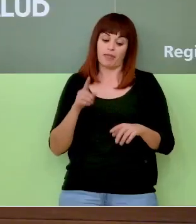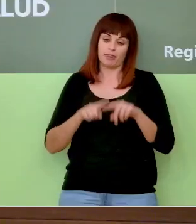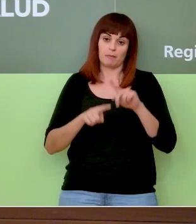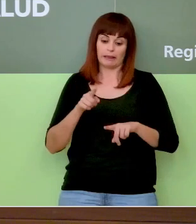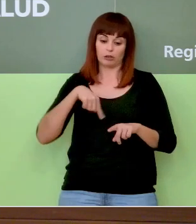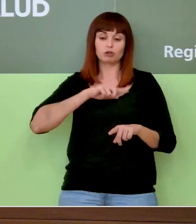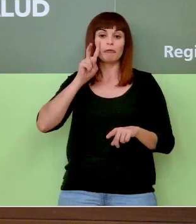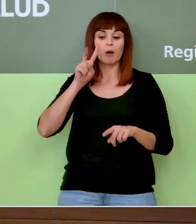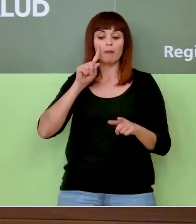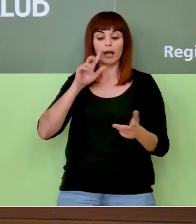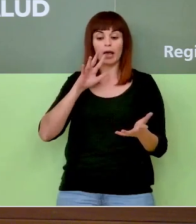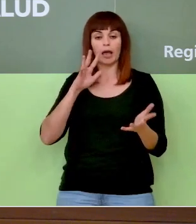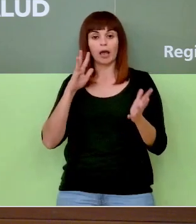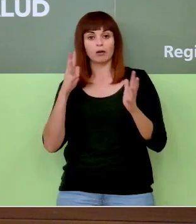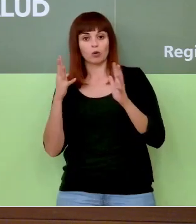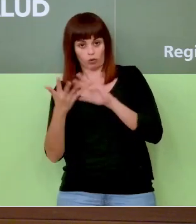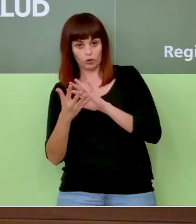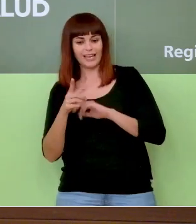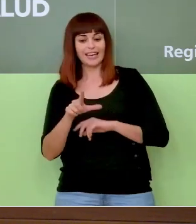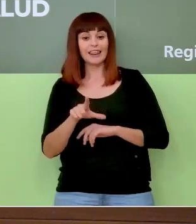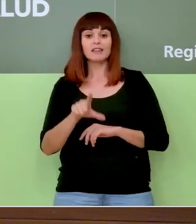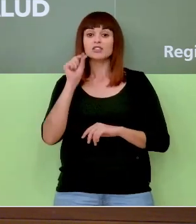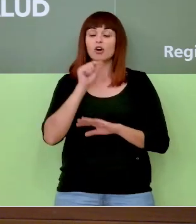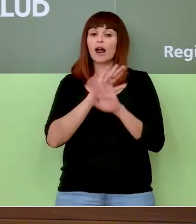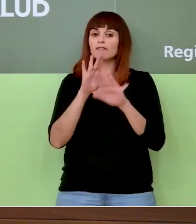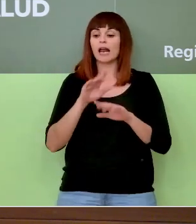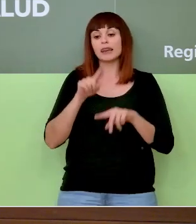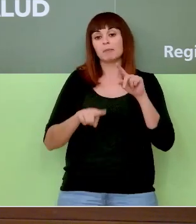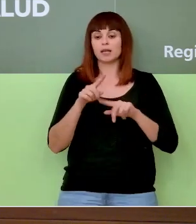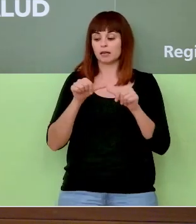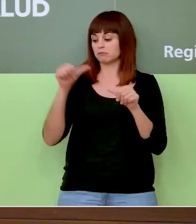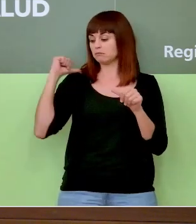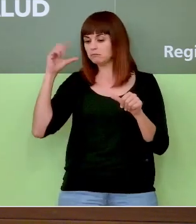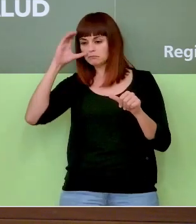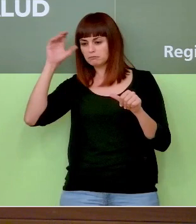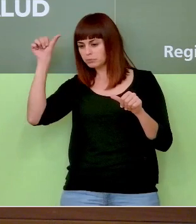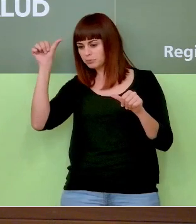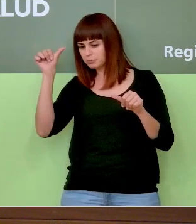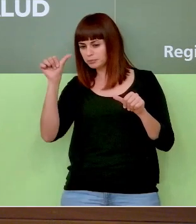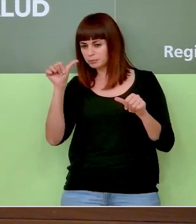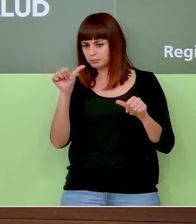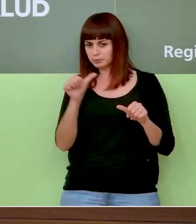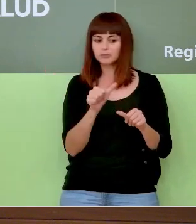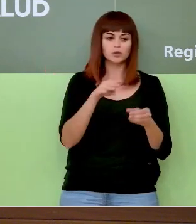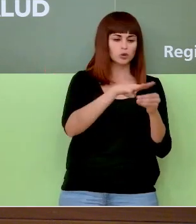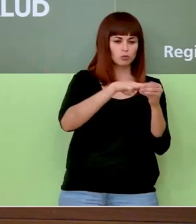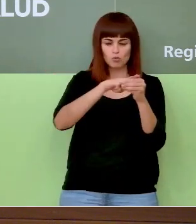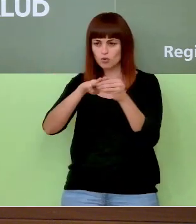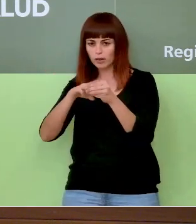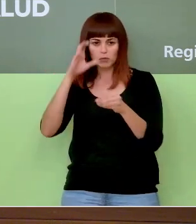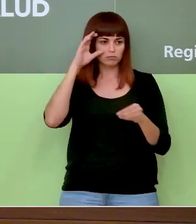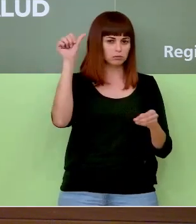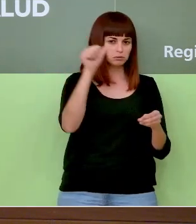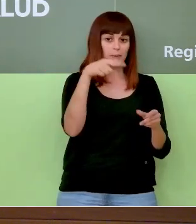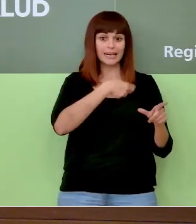está la evolución y la decisión final que tomemos en función también de lo que hayamos observado en el resto de municipios e incluso en el resto